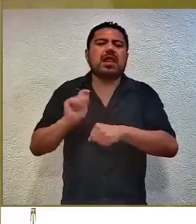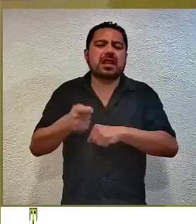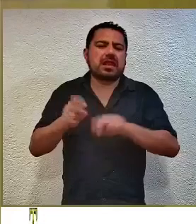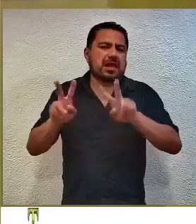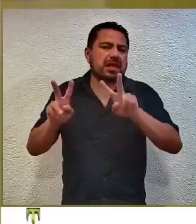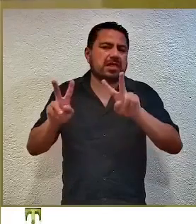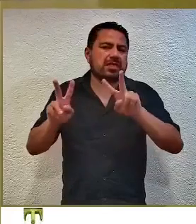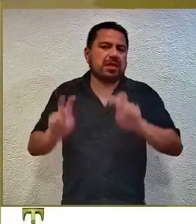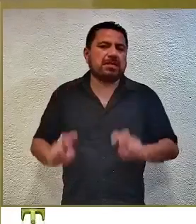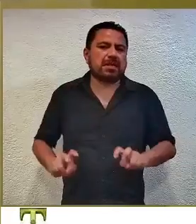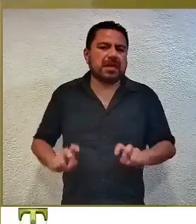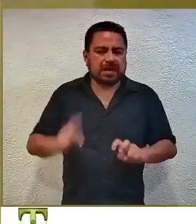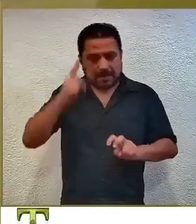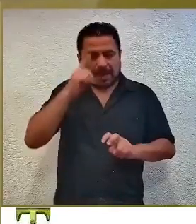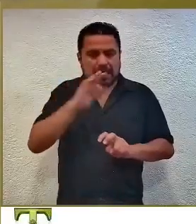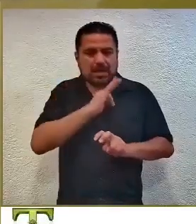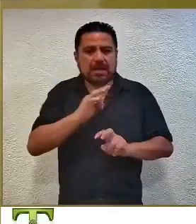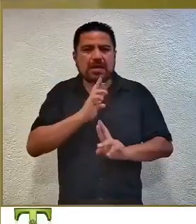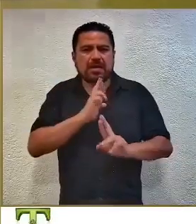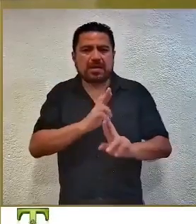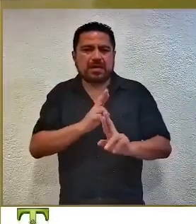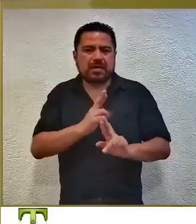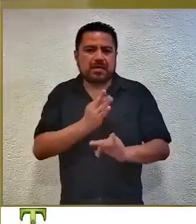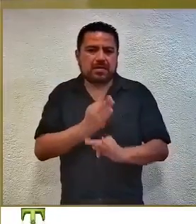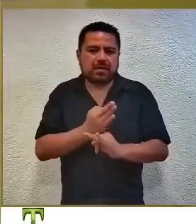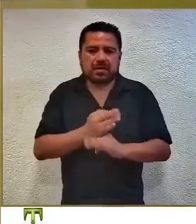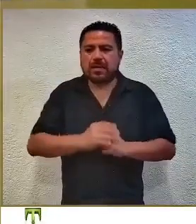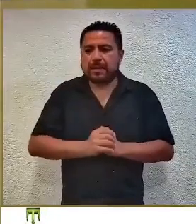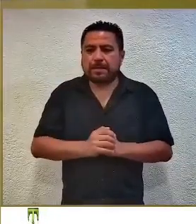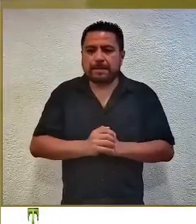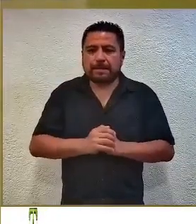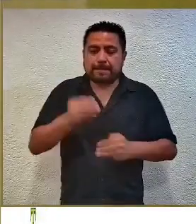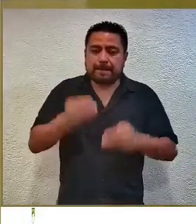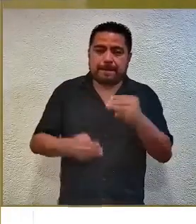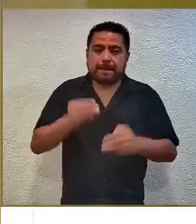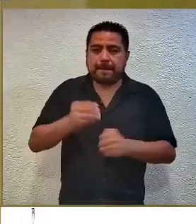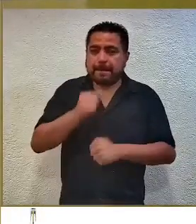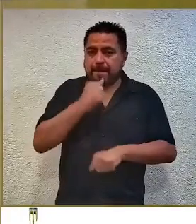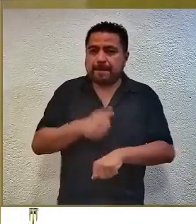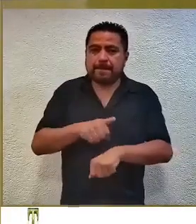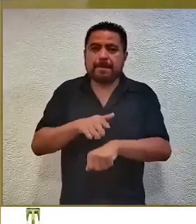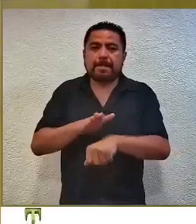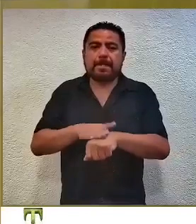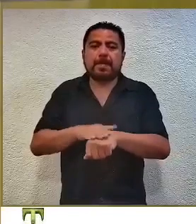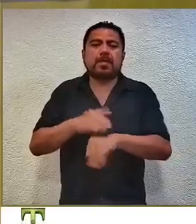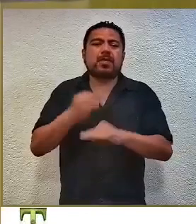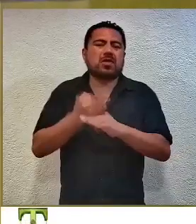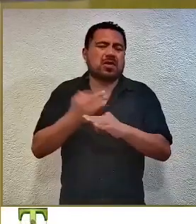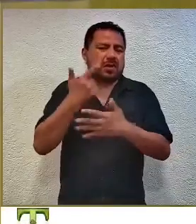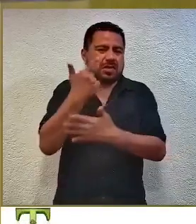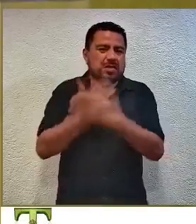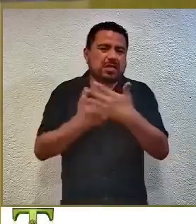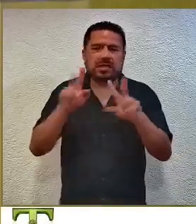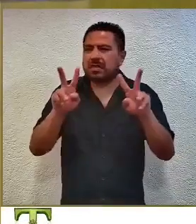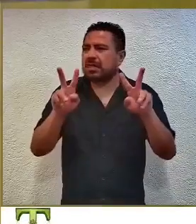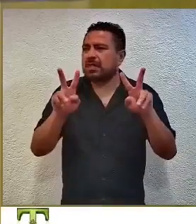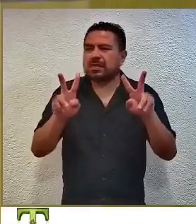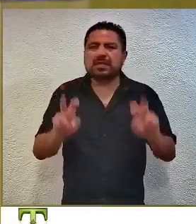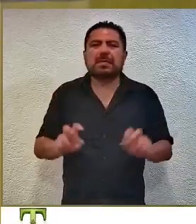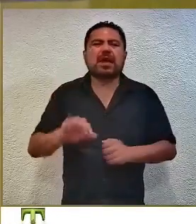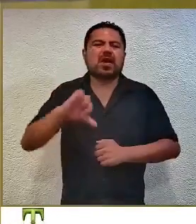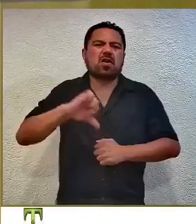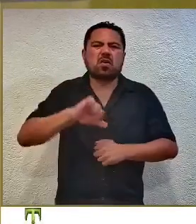asuntos listados para su resolución. Magistrada presidenta, magistradas, magistrado, los asuntos listados para analizar y resolver en la presente